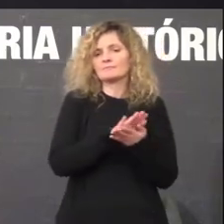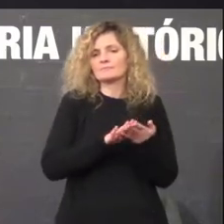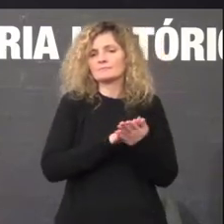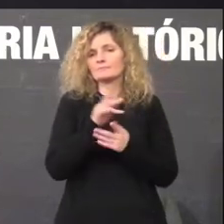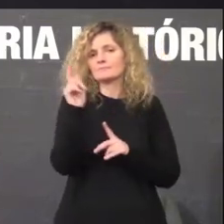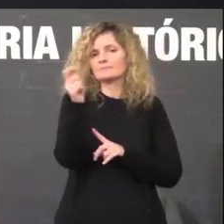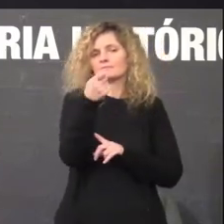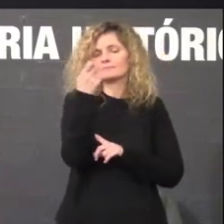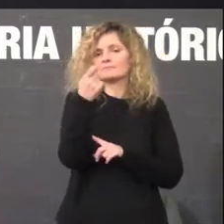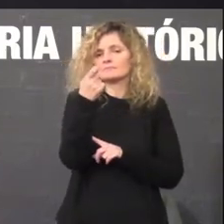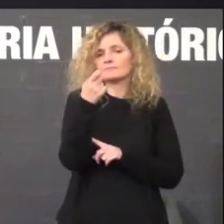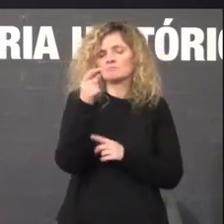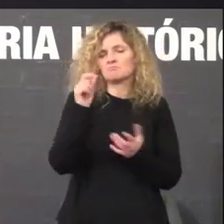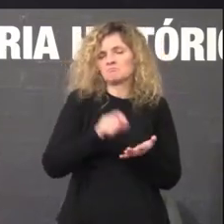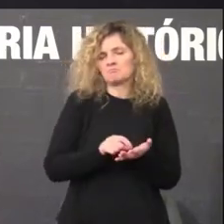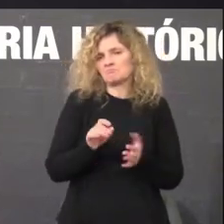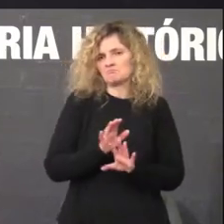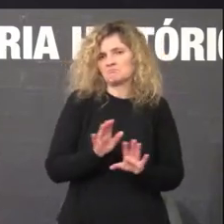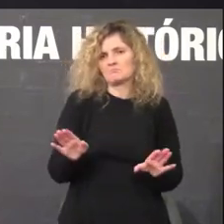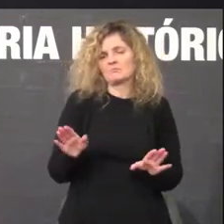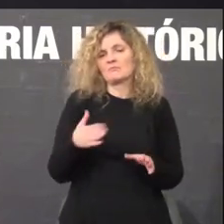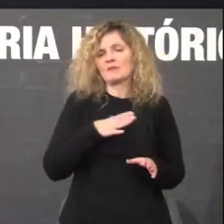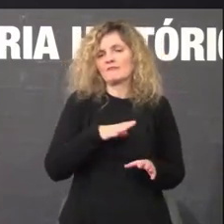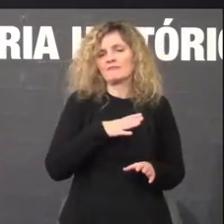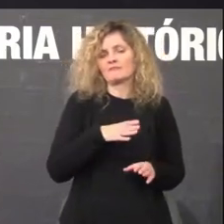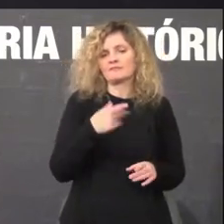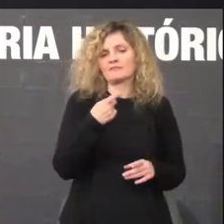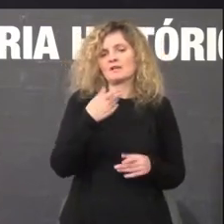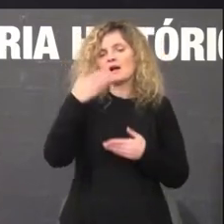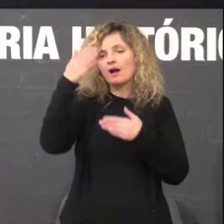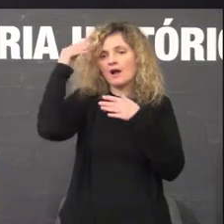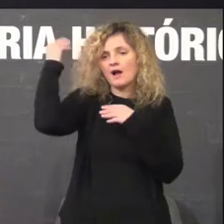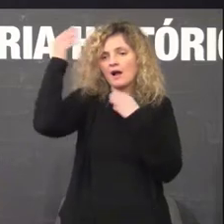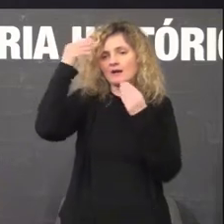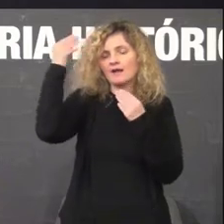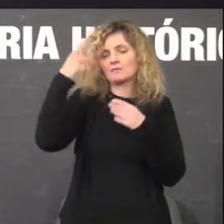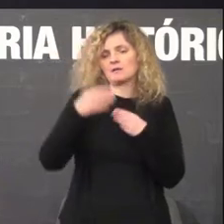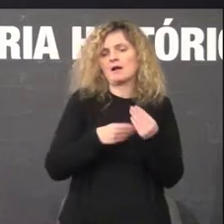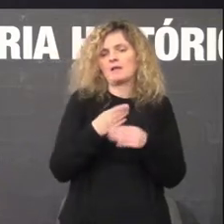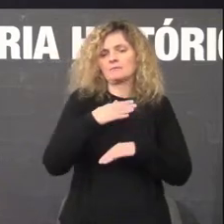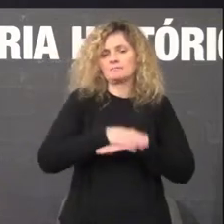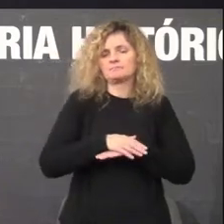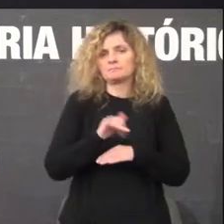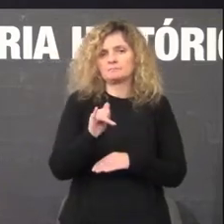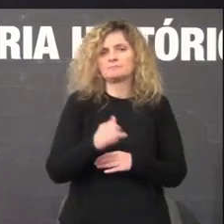consigue en muy poco. Le pide un favor a los de Arabia Saudí y se lo hace.